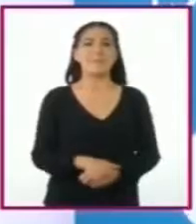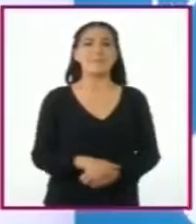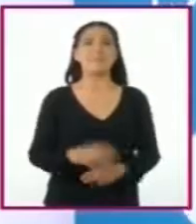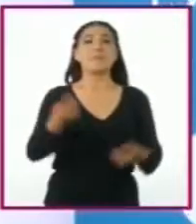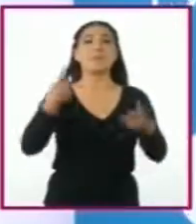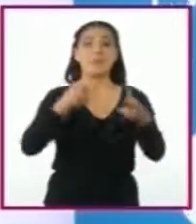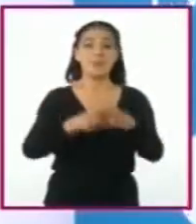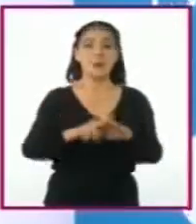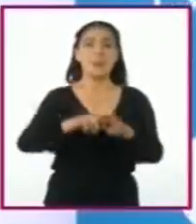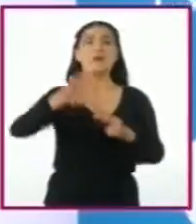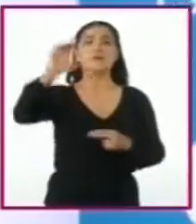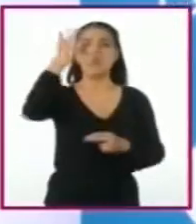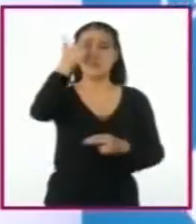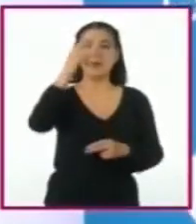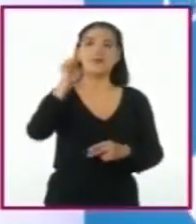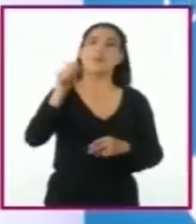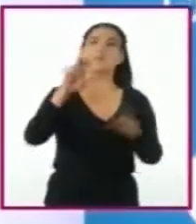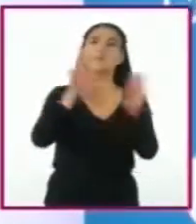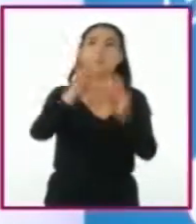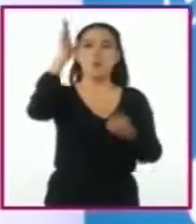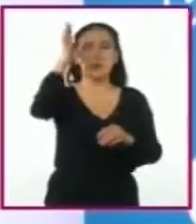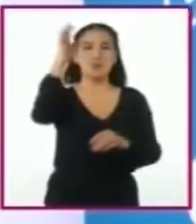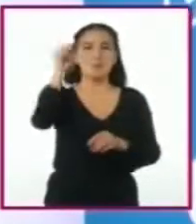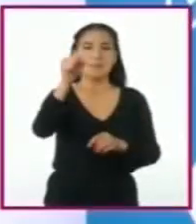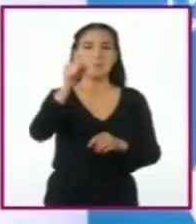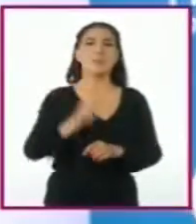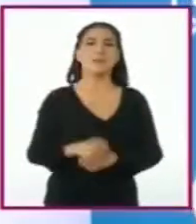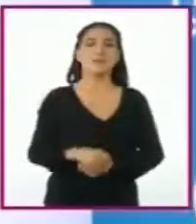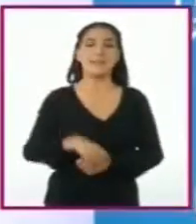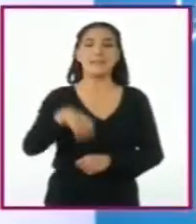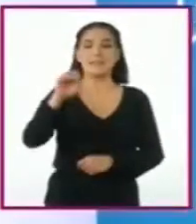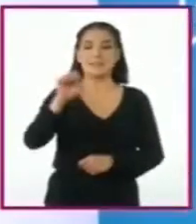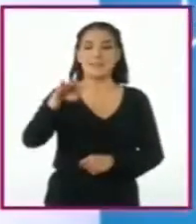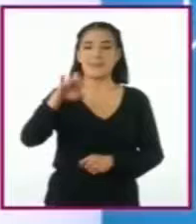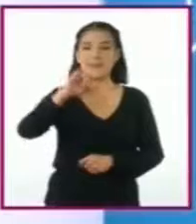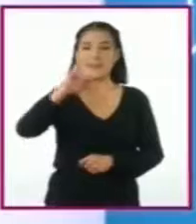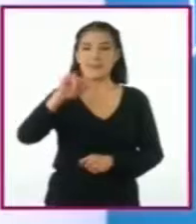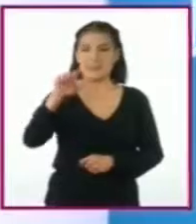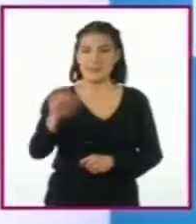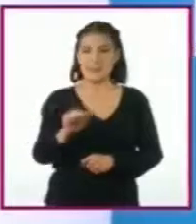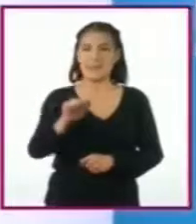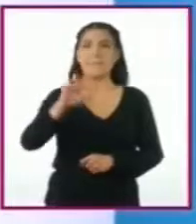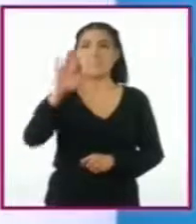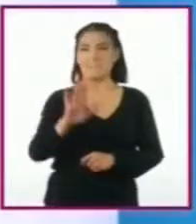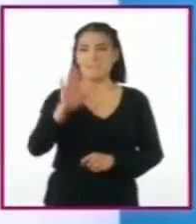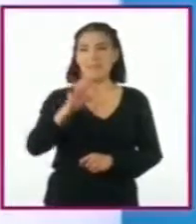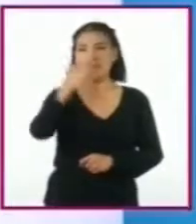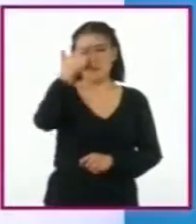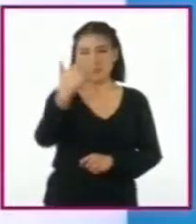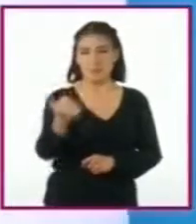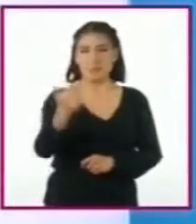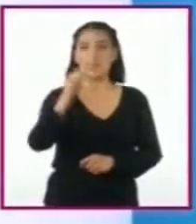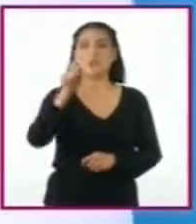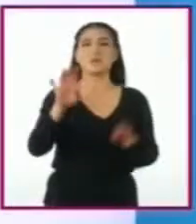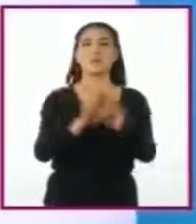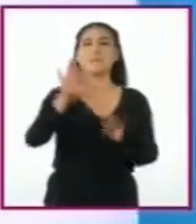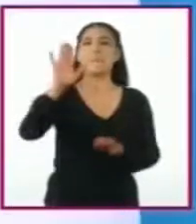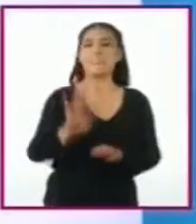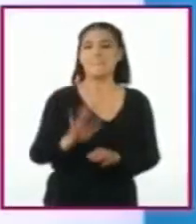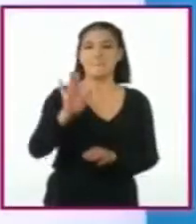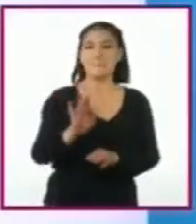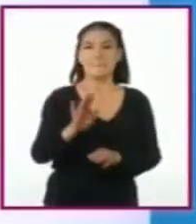Iniciaremos recordando brevemente los conceptos de semejanza, razón, proporcionalidad y